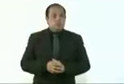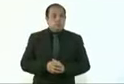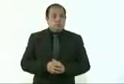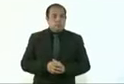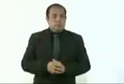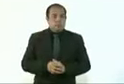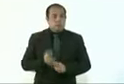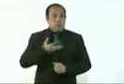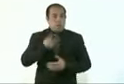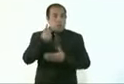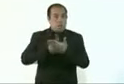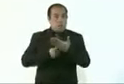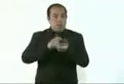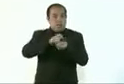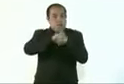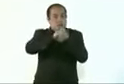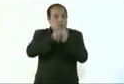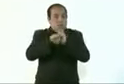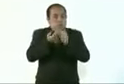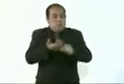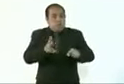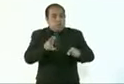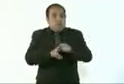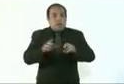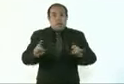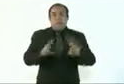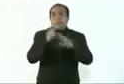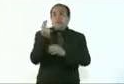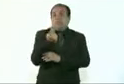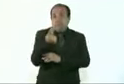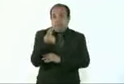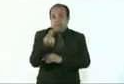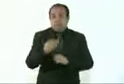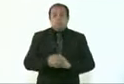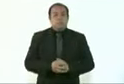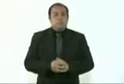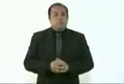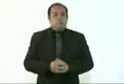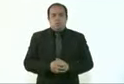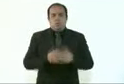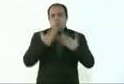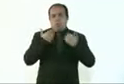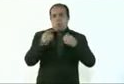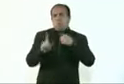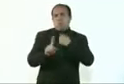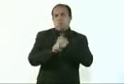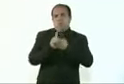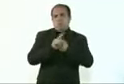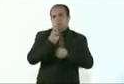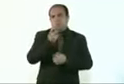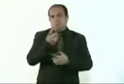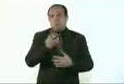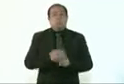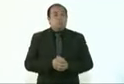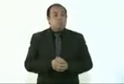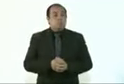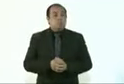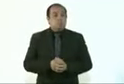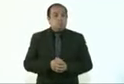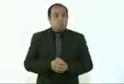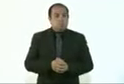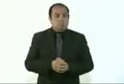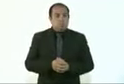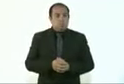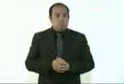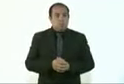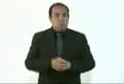y está el programa de reconversión hospitalaria en caso de ser necesario, o sea, no hay ningún problema por ello. Muchas veces